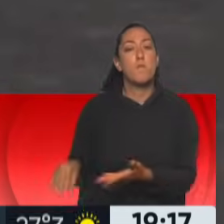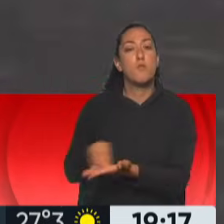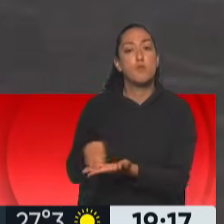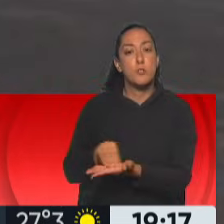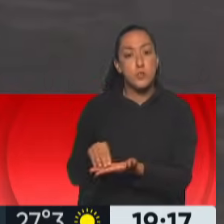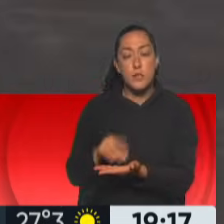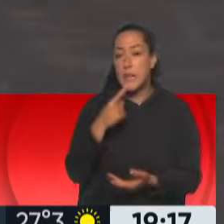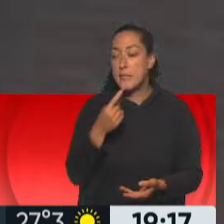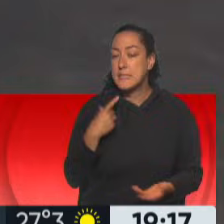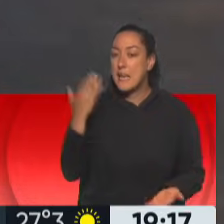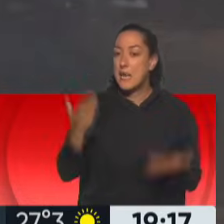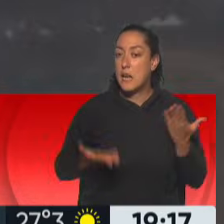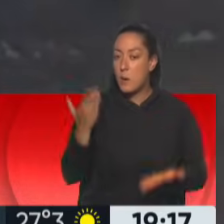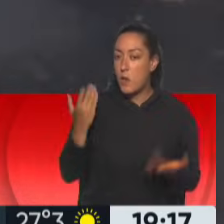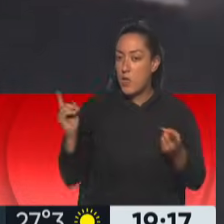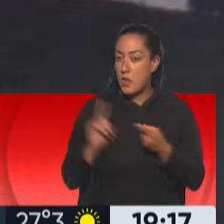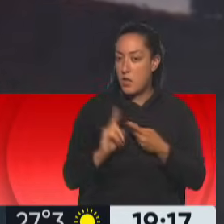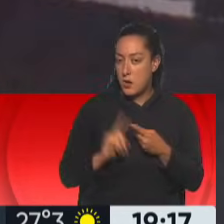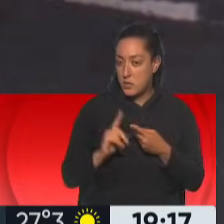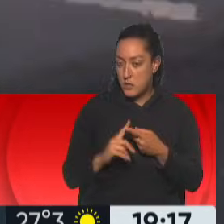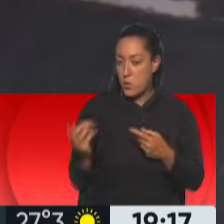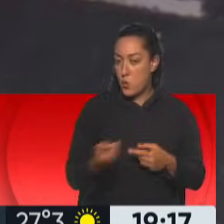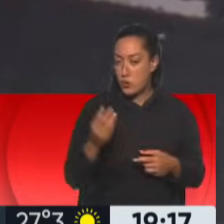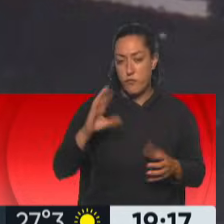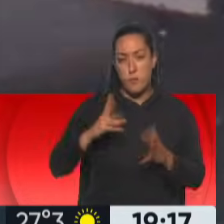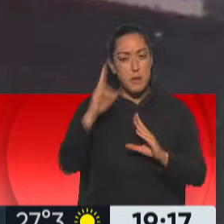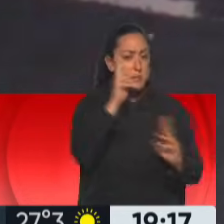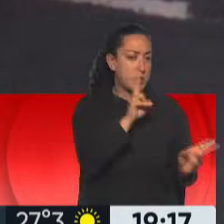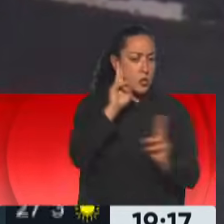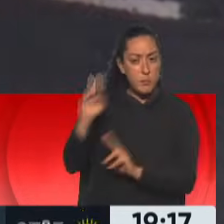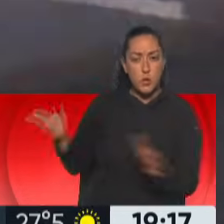relación equilibrada y respetuosa con Washington e invitó